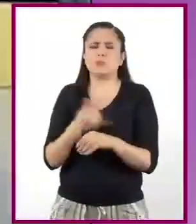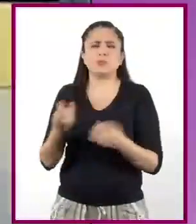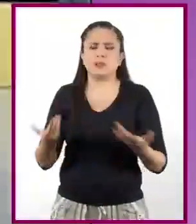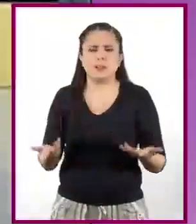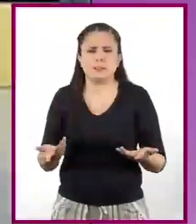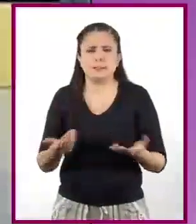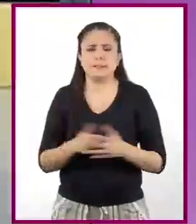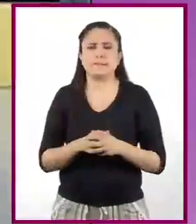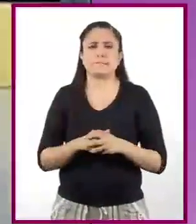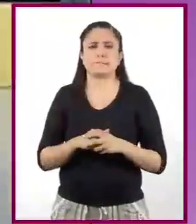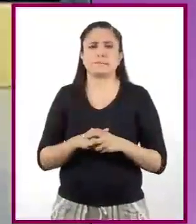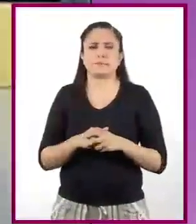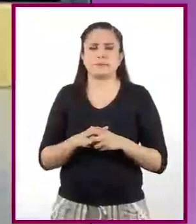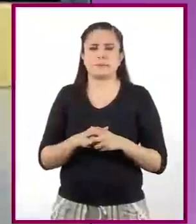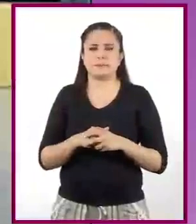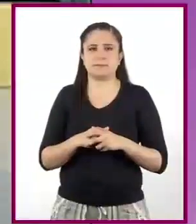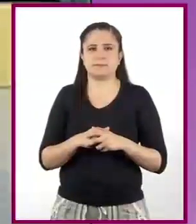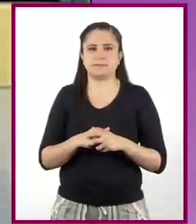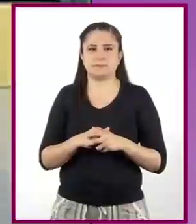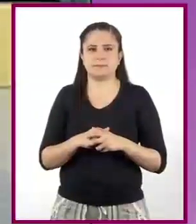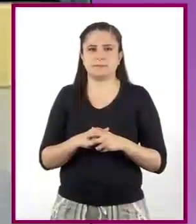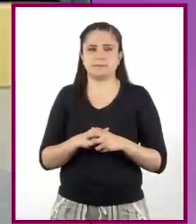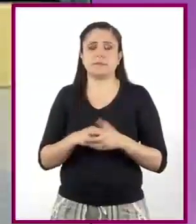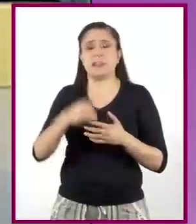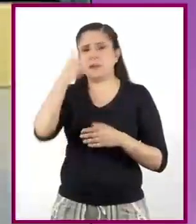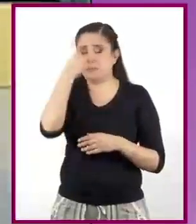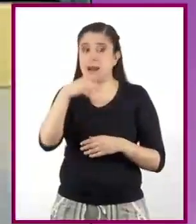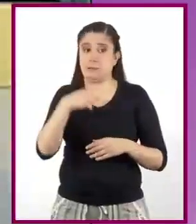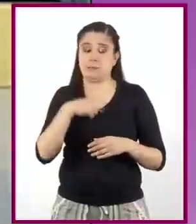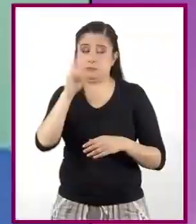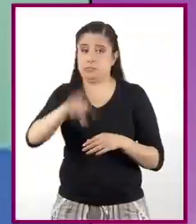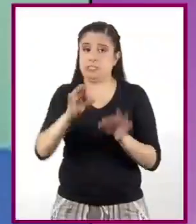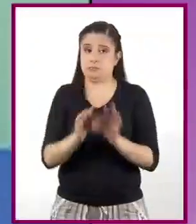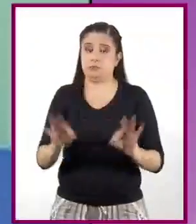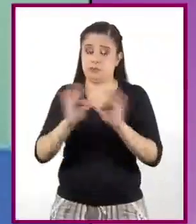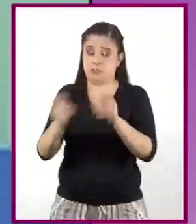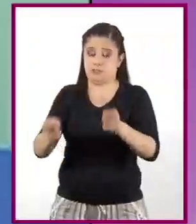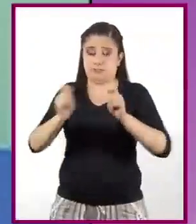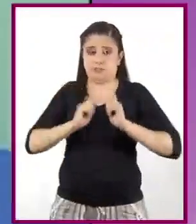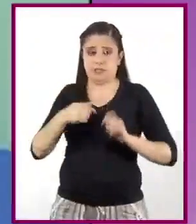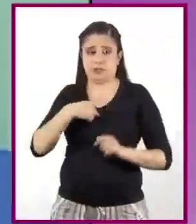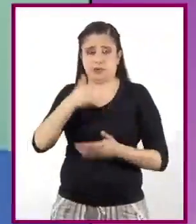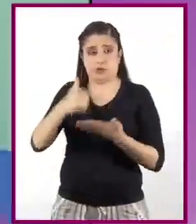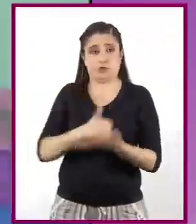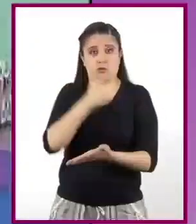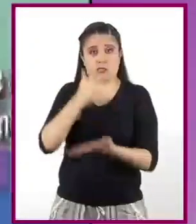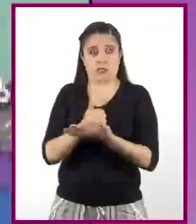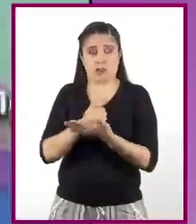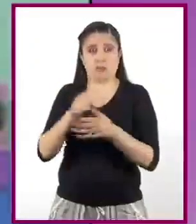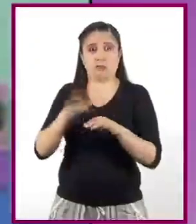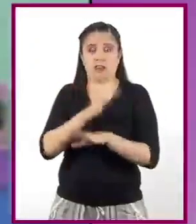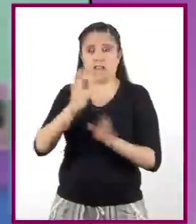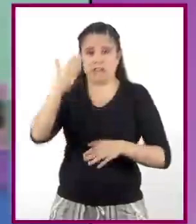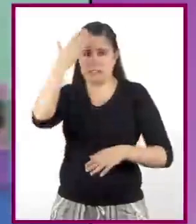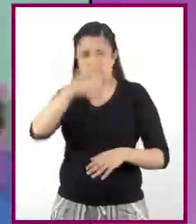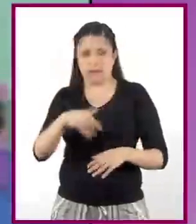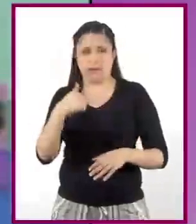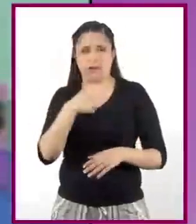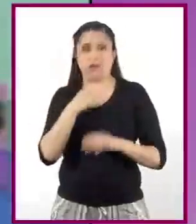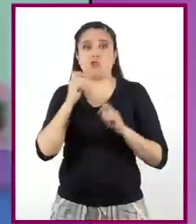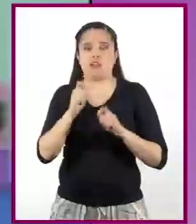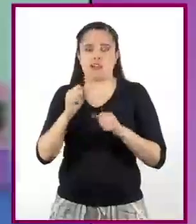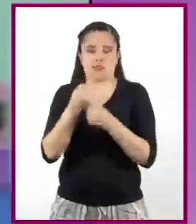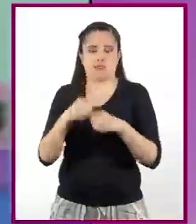¿Quién va a contestar? Pues bueno, para mí es muy importante asumir mi papel como ciudadano porque, pues como ya sabemos, todos somos la base